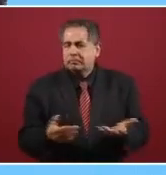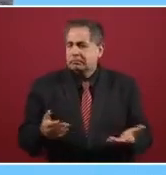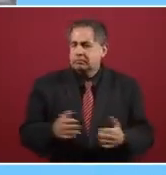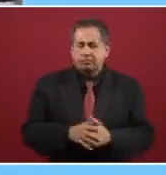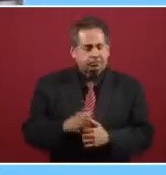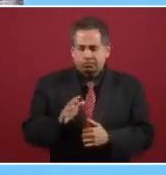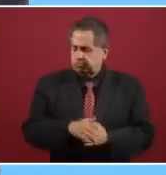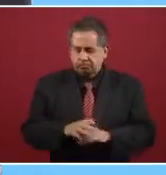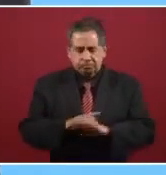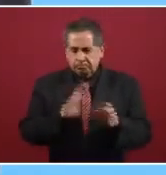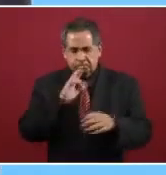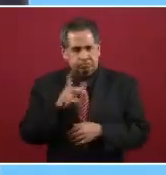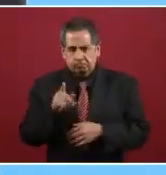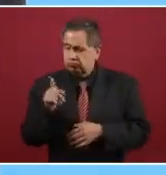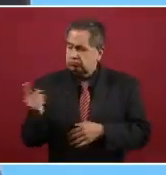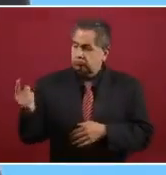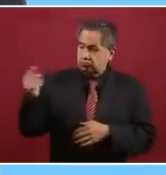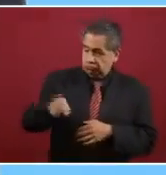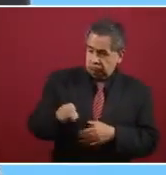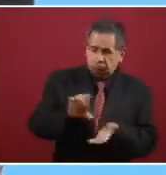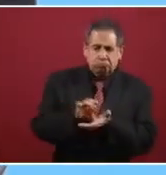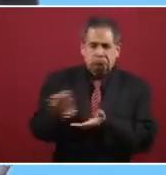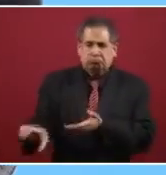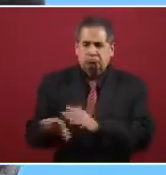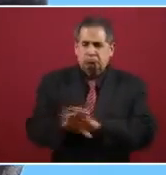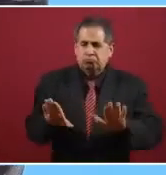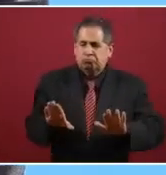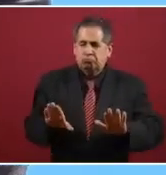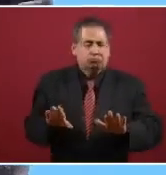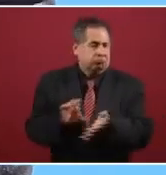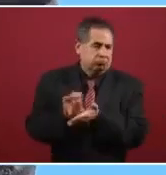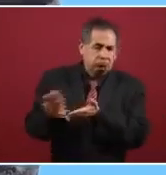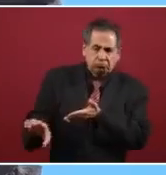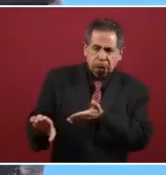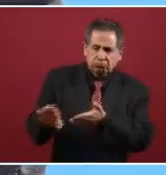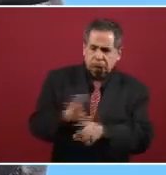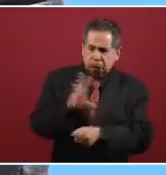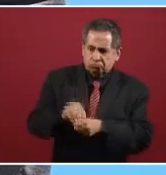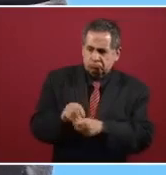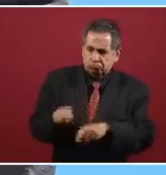Entonces, regresando, todo lo que se obtenga